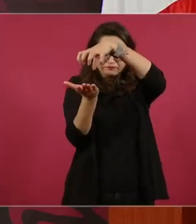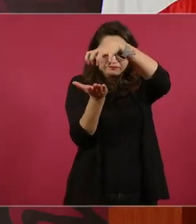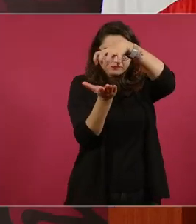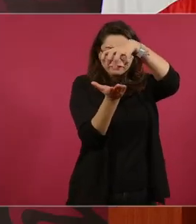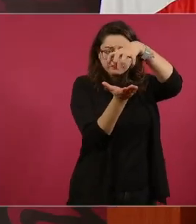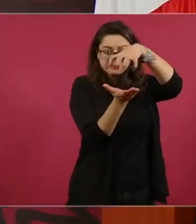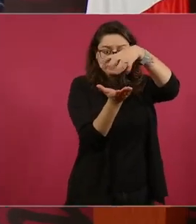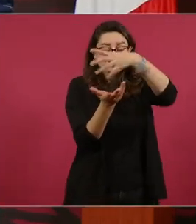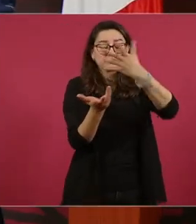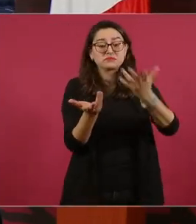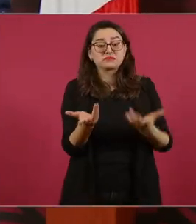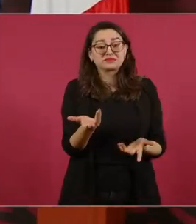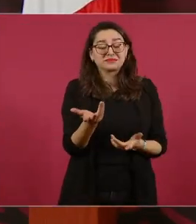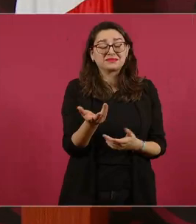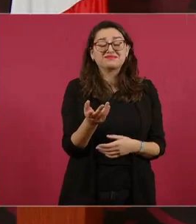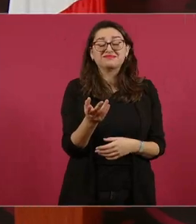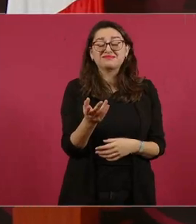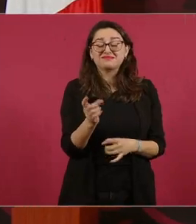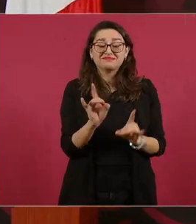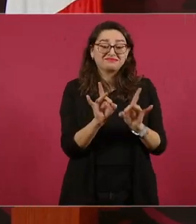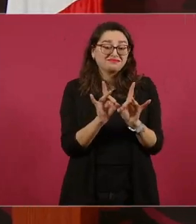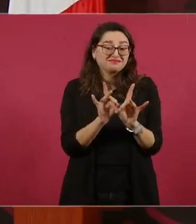Y